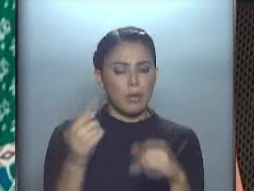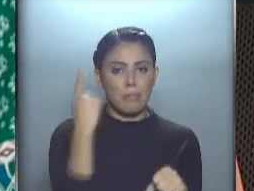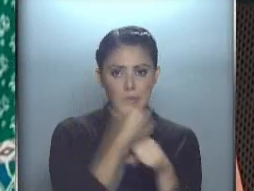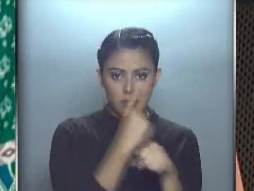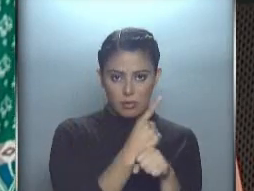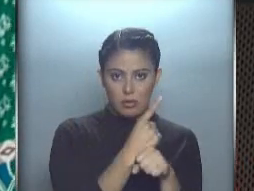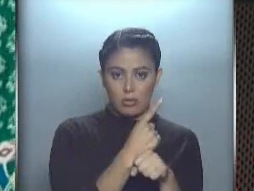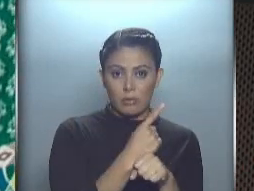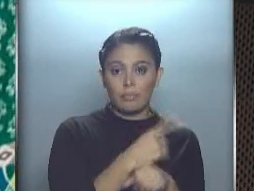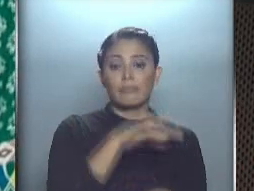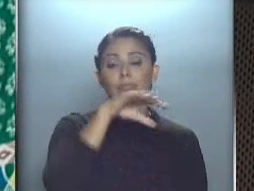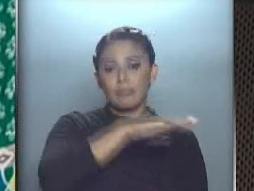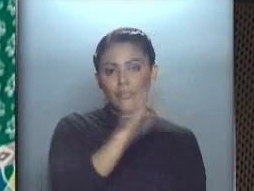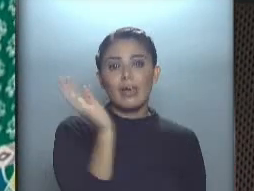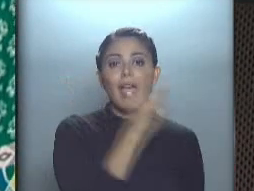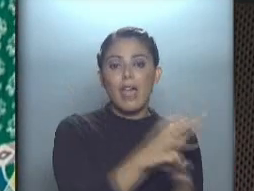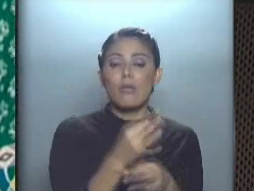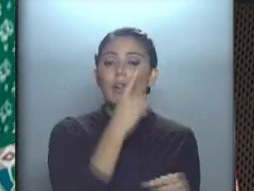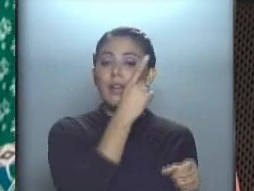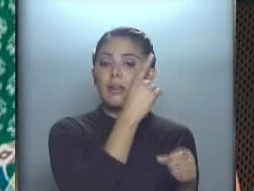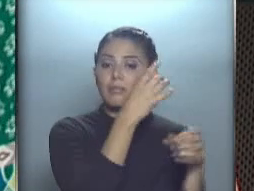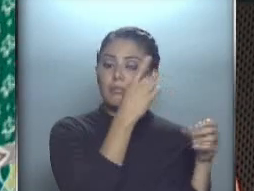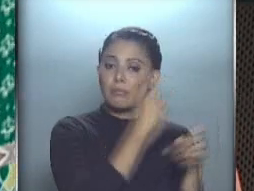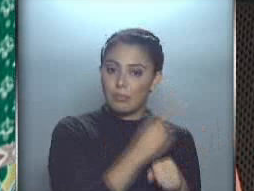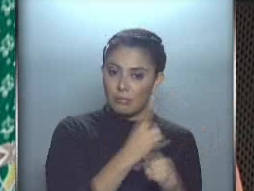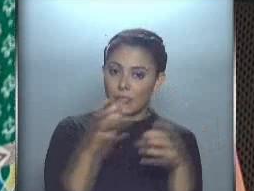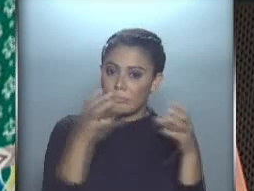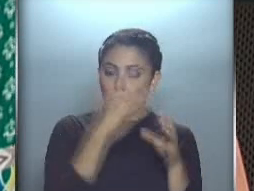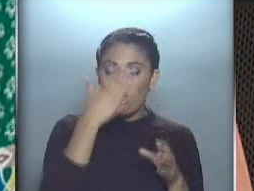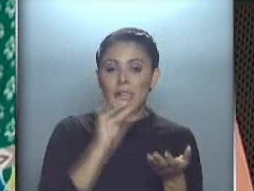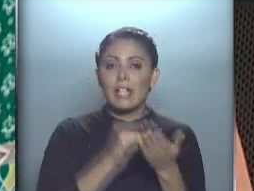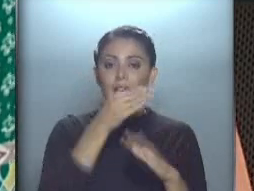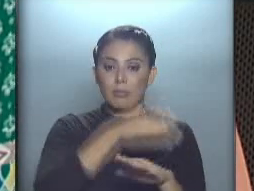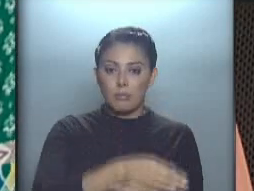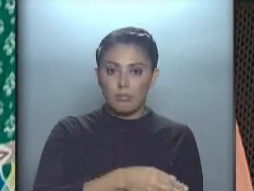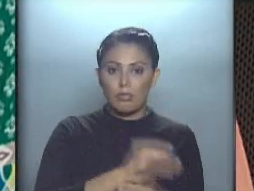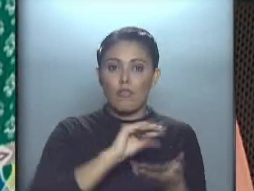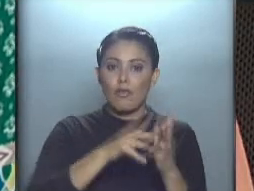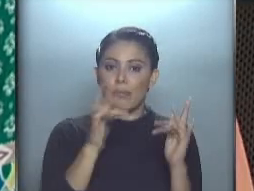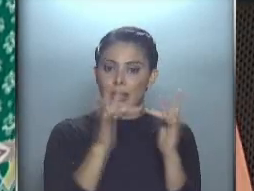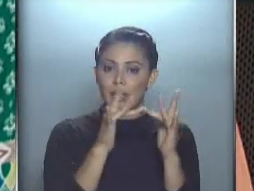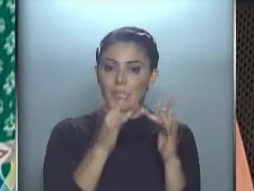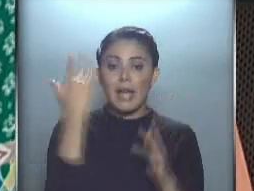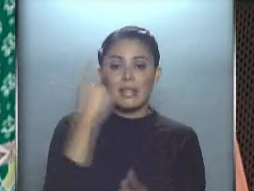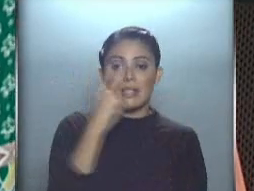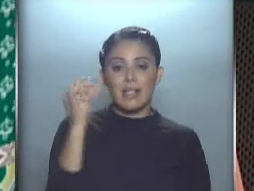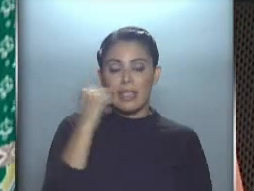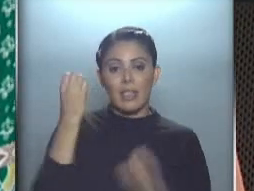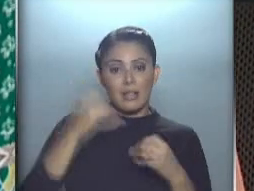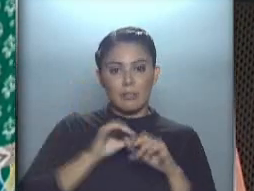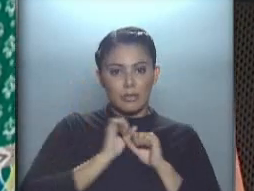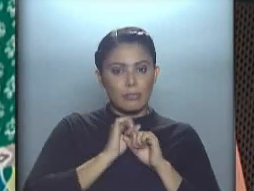primera, las primarias docentes, por un lado, y por otro, la inscripción online que cumple 100 días y que, bueno,